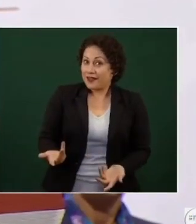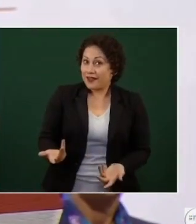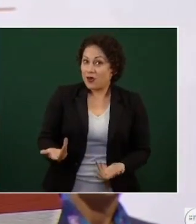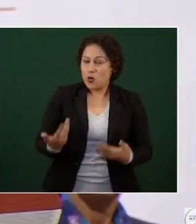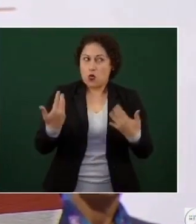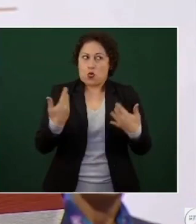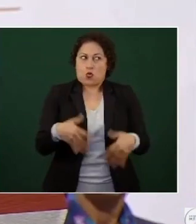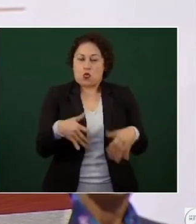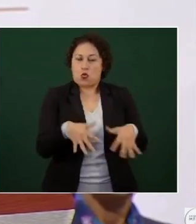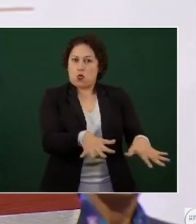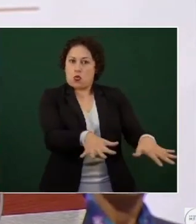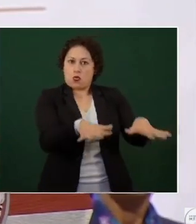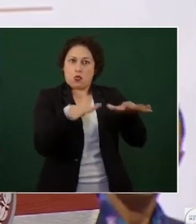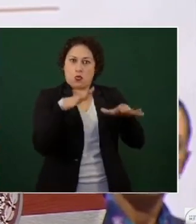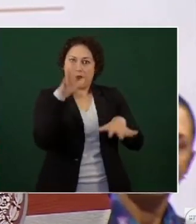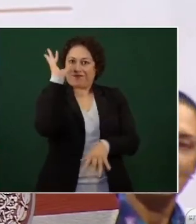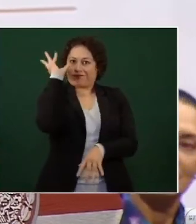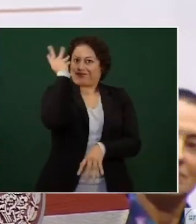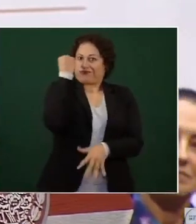adelanto tecnológico,